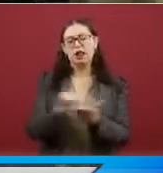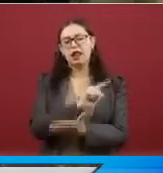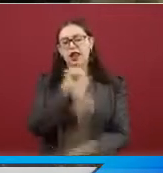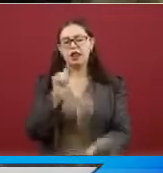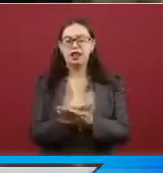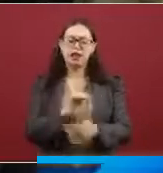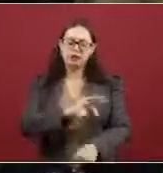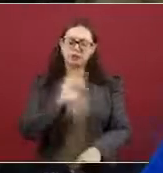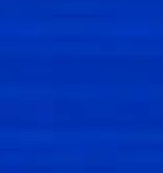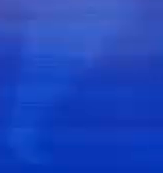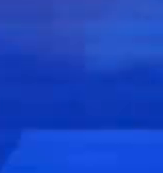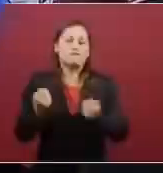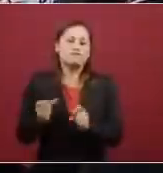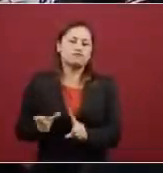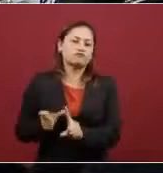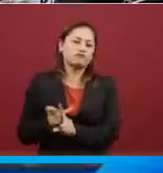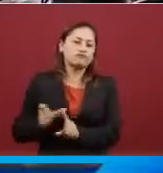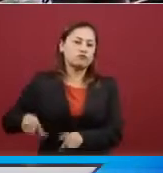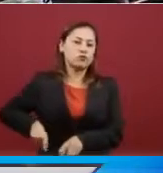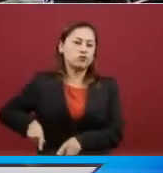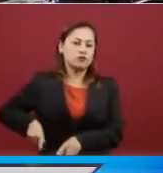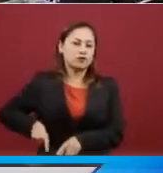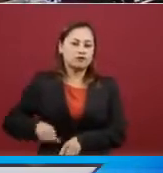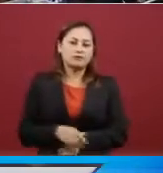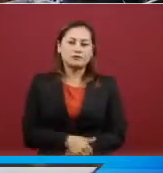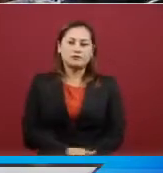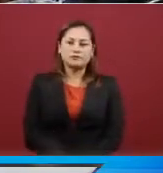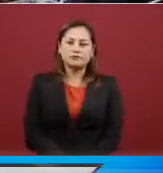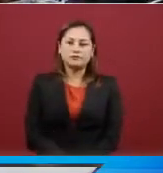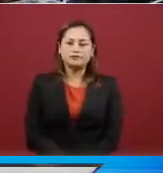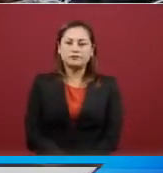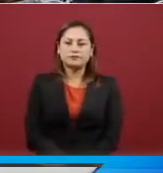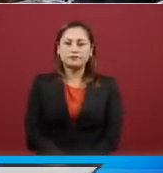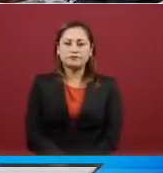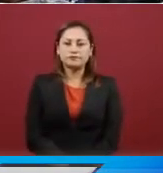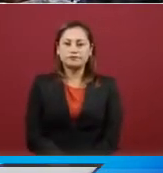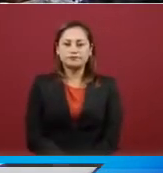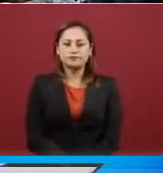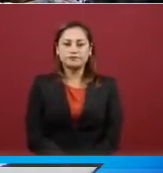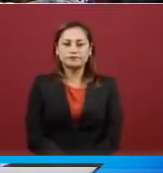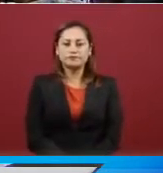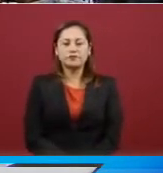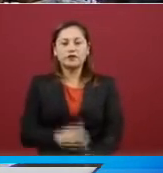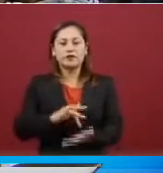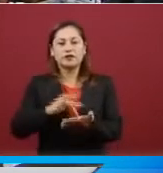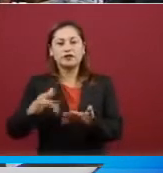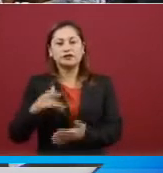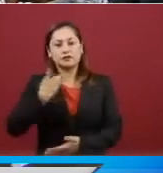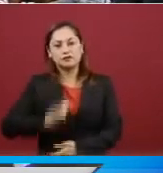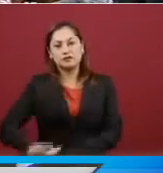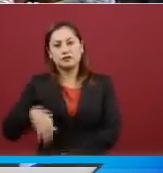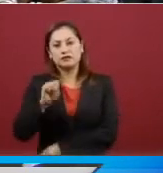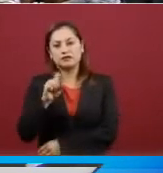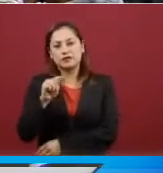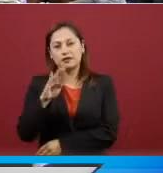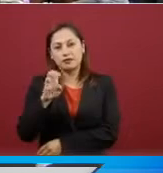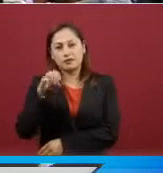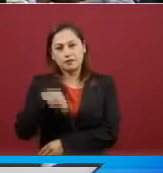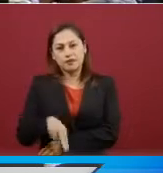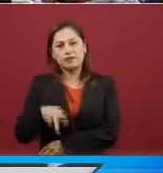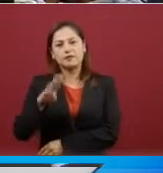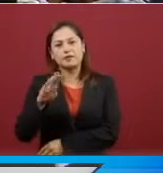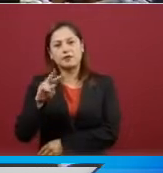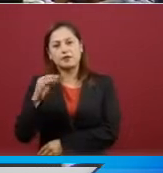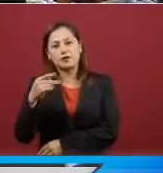por ley les pertenecen. Reportero denuncia a medios. Esteban Durán, de Vanguardia Veracruz. El reportero de